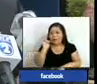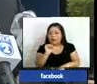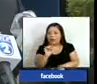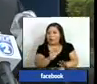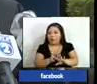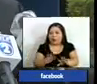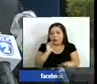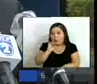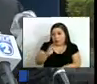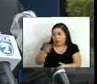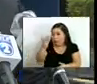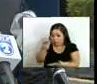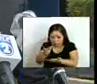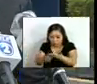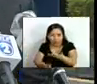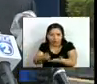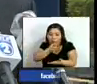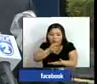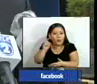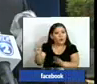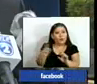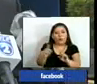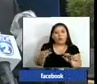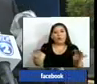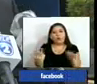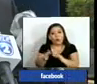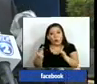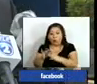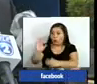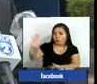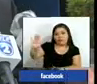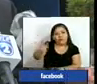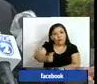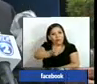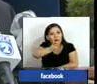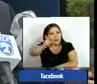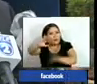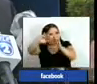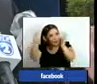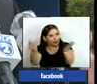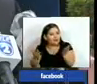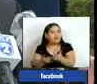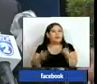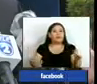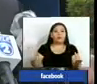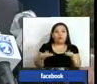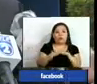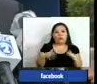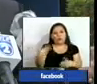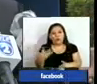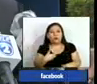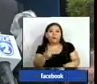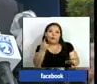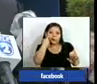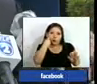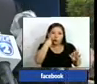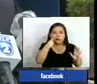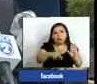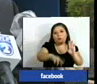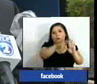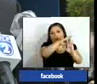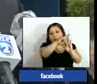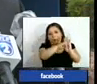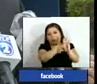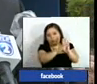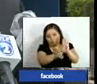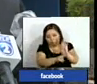no de acuerdo a nuestros datos nada más, sino que también de acuerdo a datos internacionales, es que tenemos que tomar todas las medidas sanitarias para